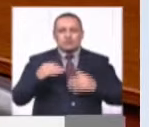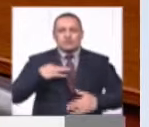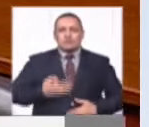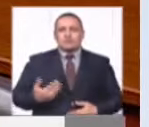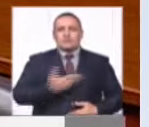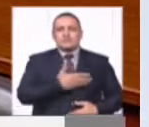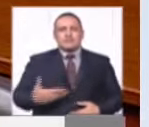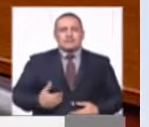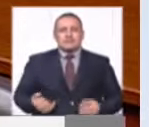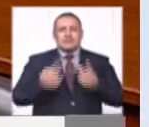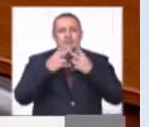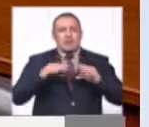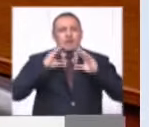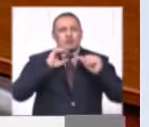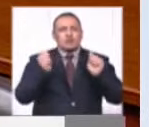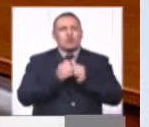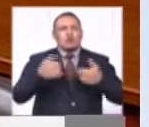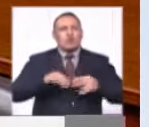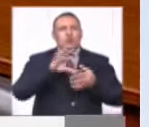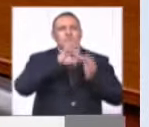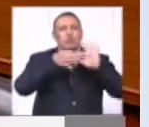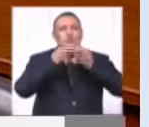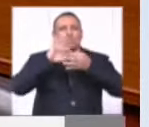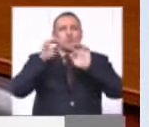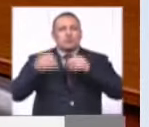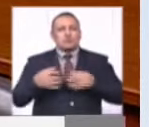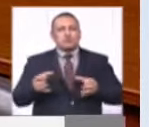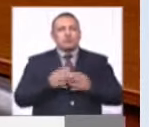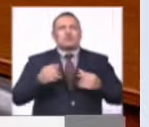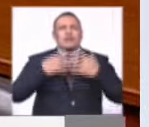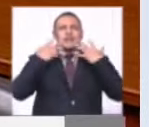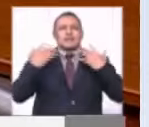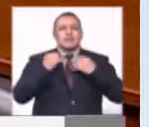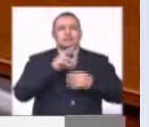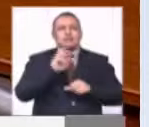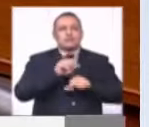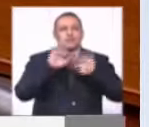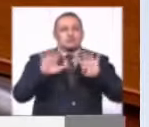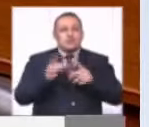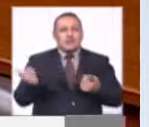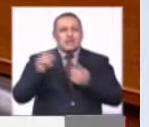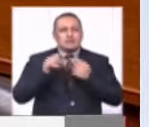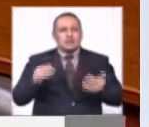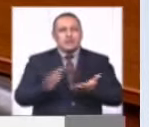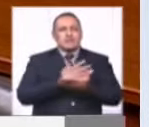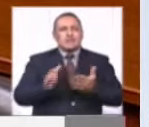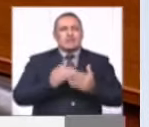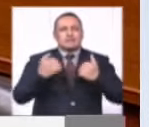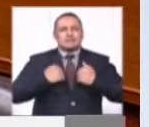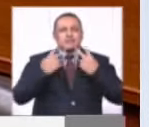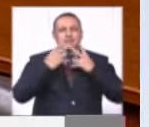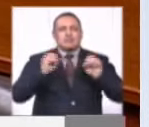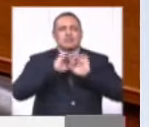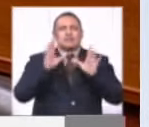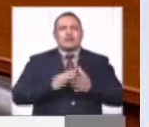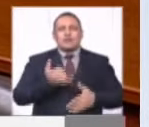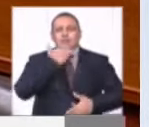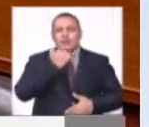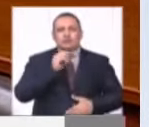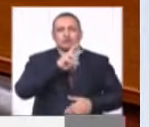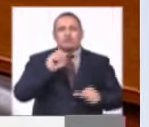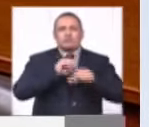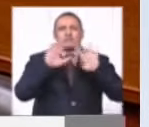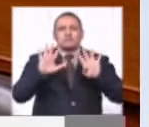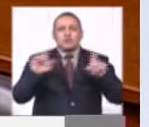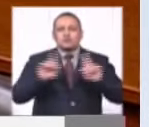presidente. Hemos hablado de los Juegos Panamericanos, para nosotros es una alegría el 2019. Pero hasta ahora no se tienen las cuentas claras de lo que ocurrió en el